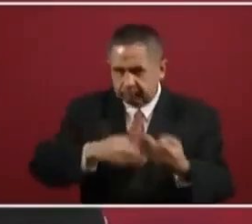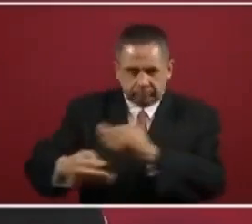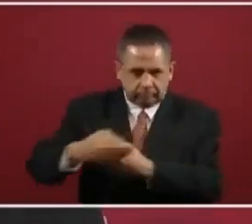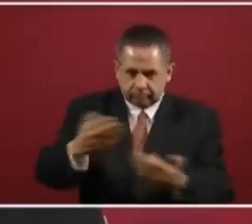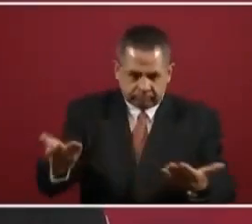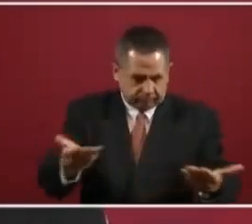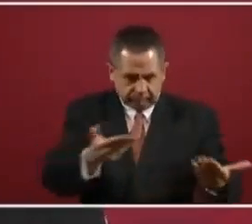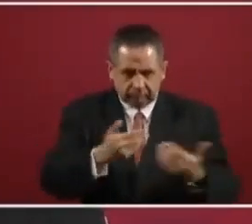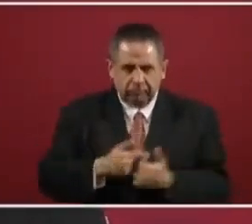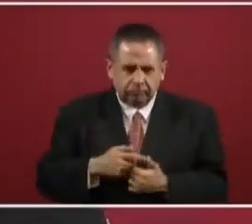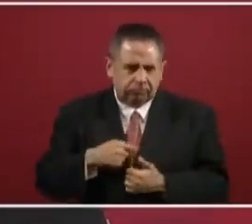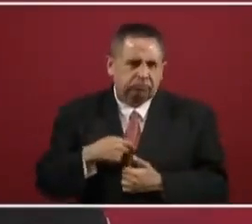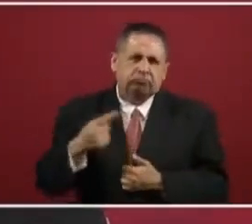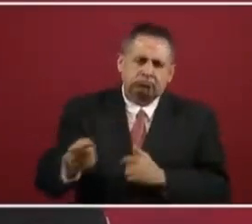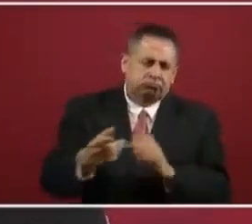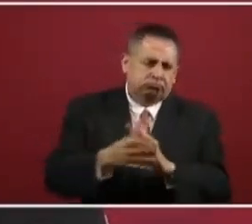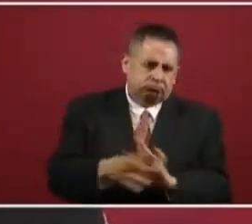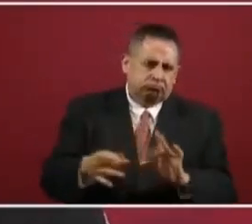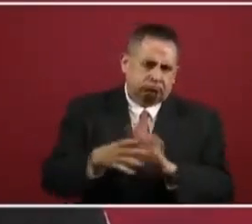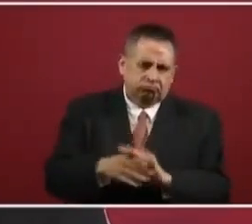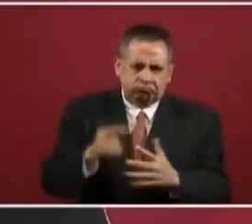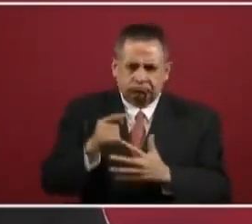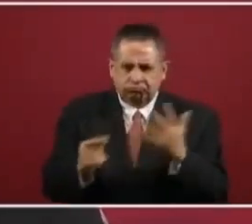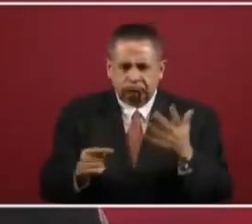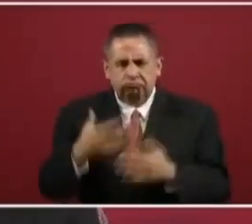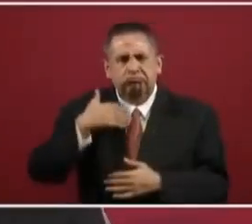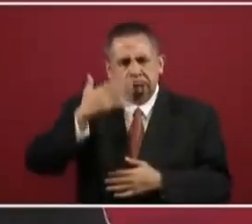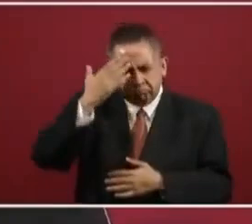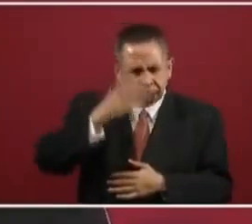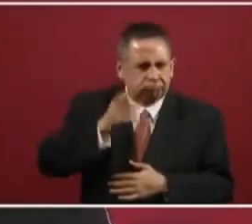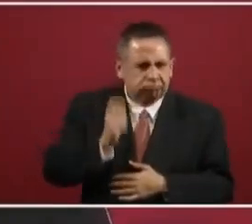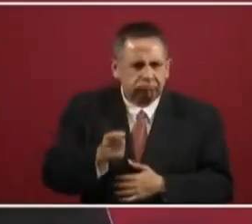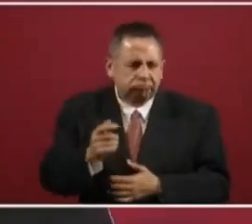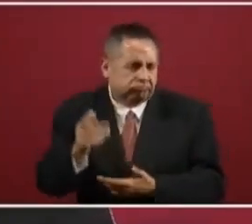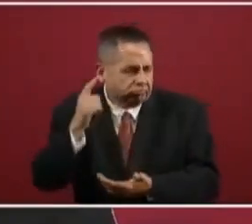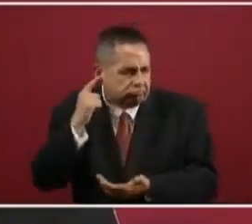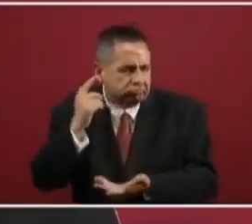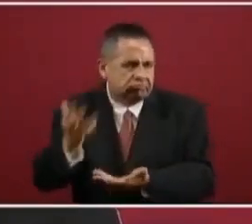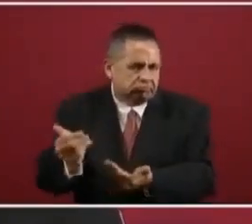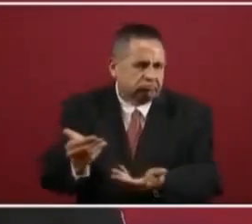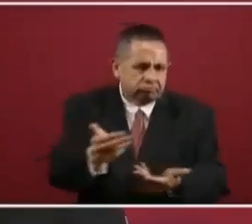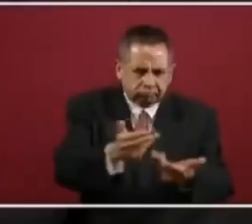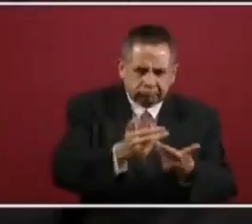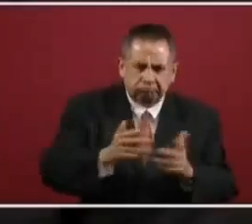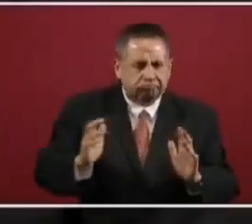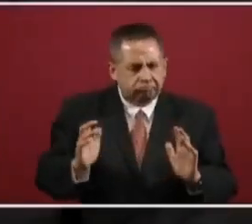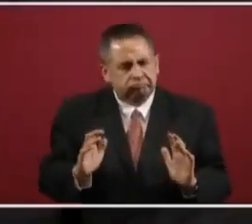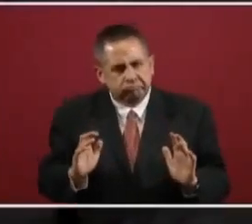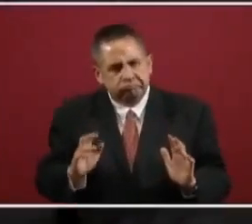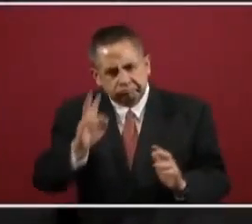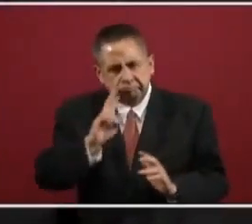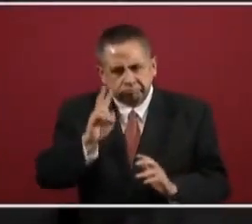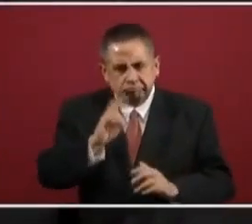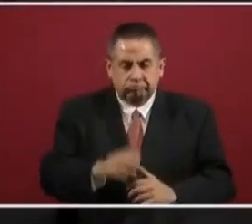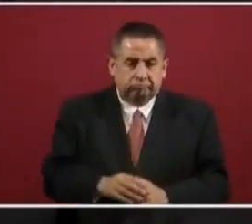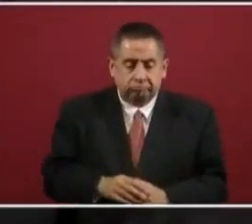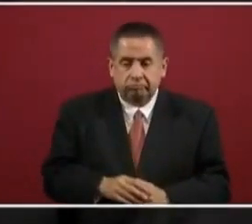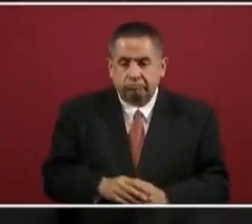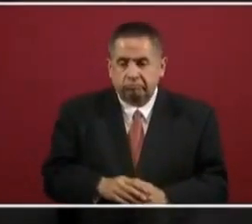todos explicarles que sepamos de qué se trata es que